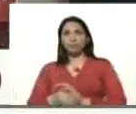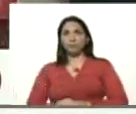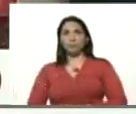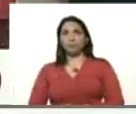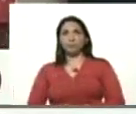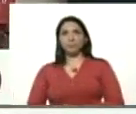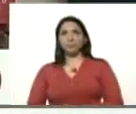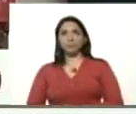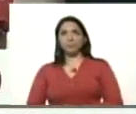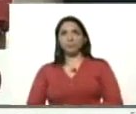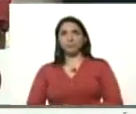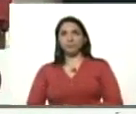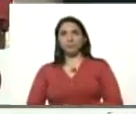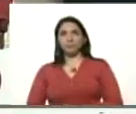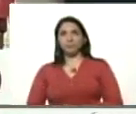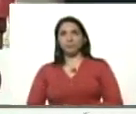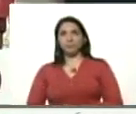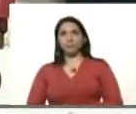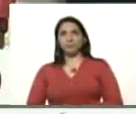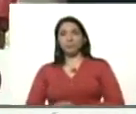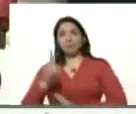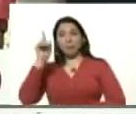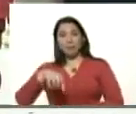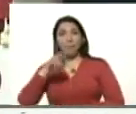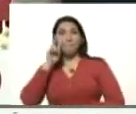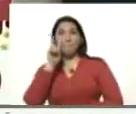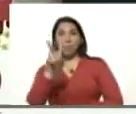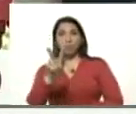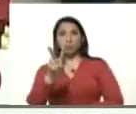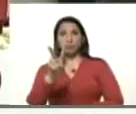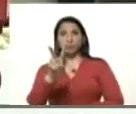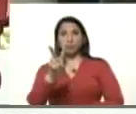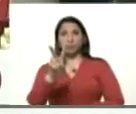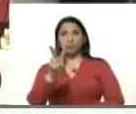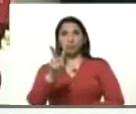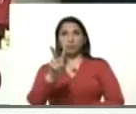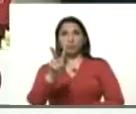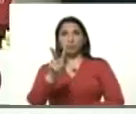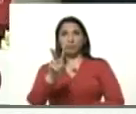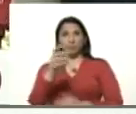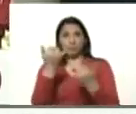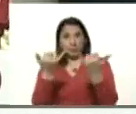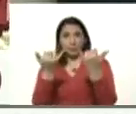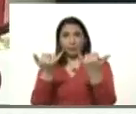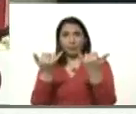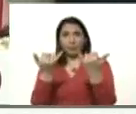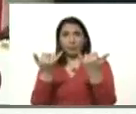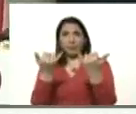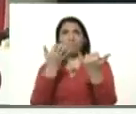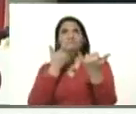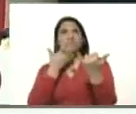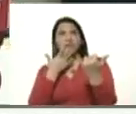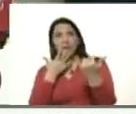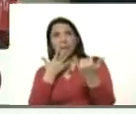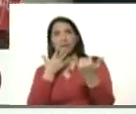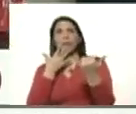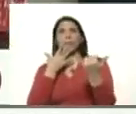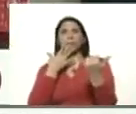de nuestro Aquiles Nazoa. Y también fue un visionario. En esta situación de pandemia, en esta